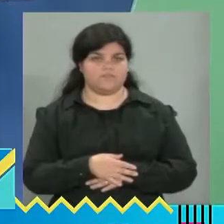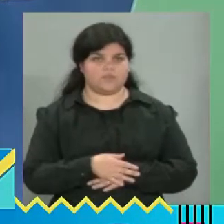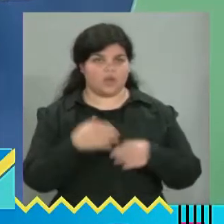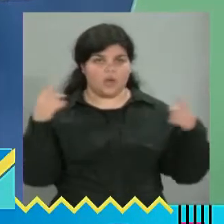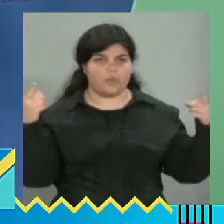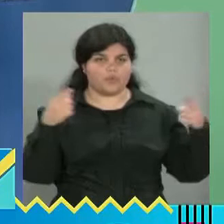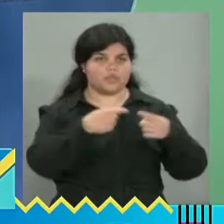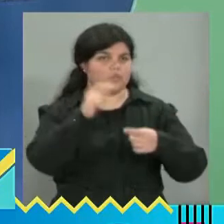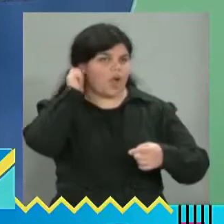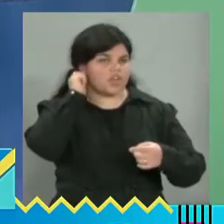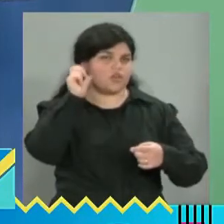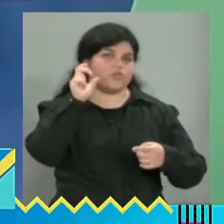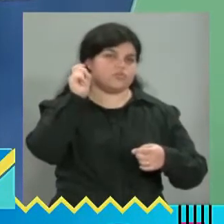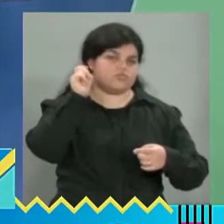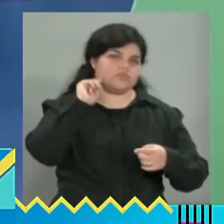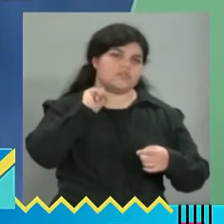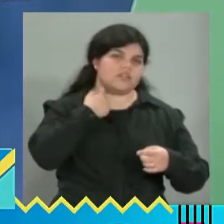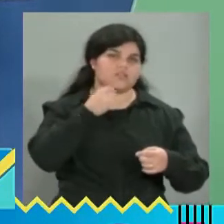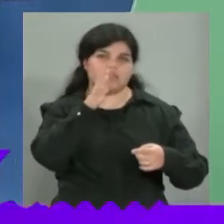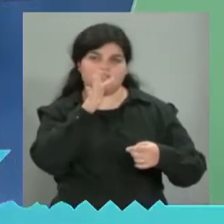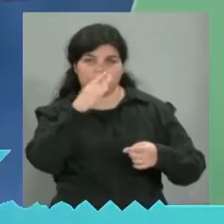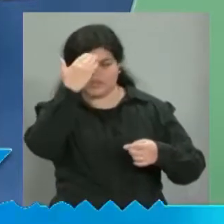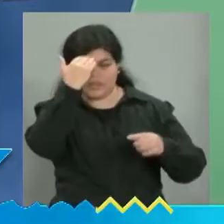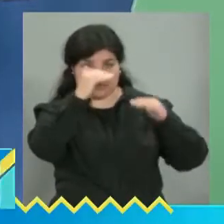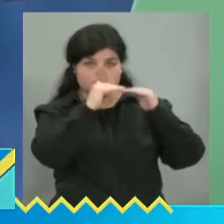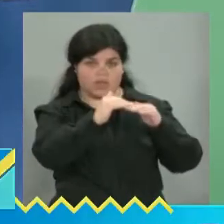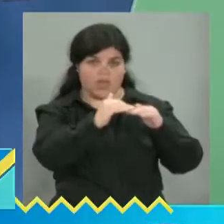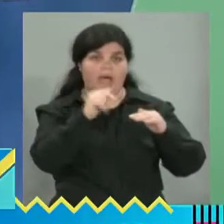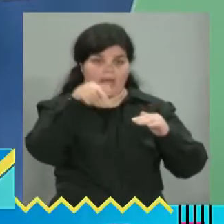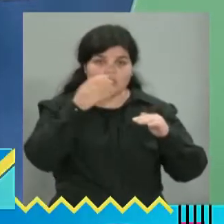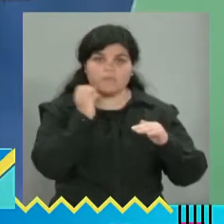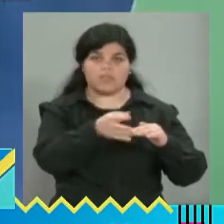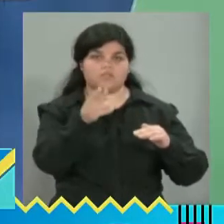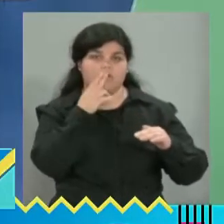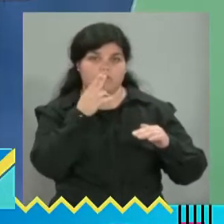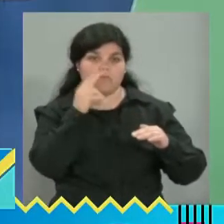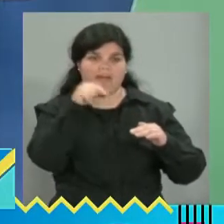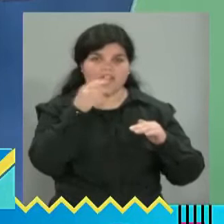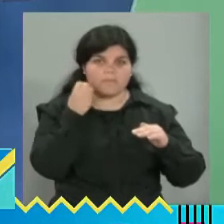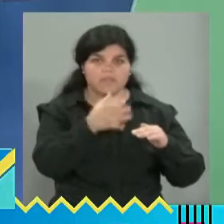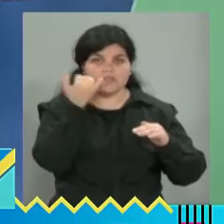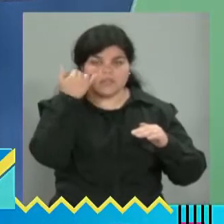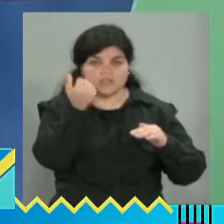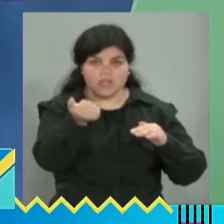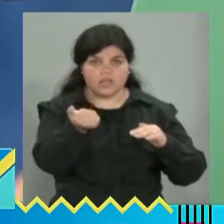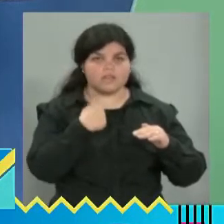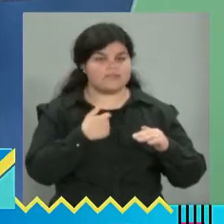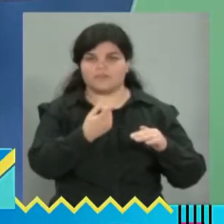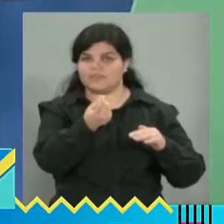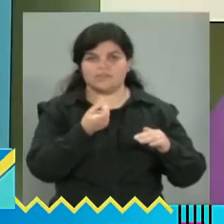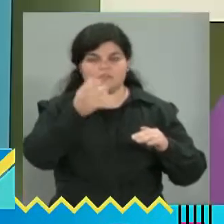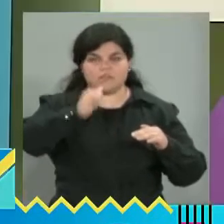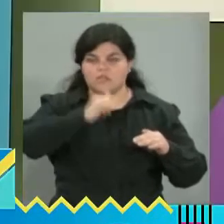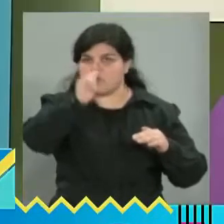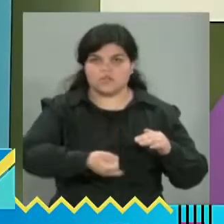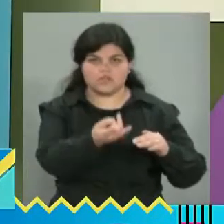menores de 13, 14, 15 años, que es la edad de comienzo, que una vez que ingresan al consumo ya generan esta dependencia para seguir